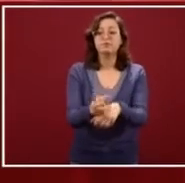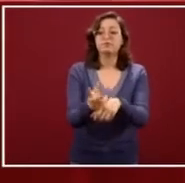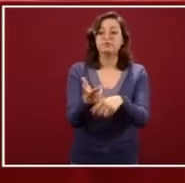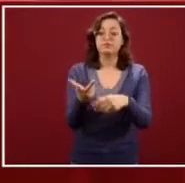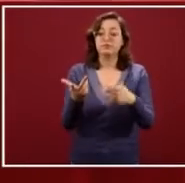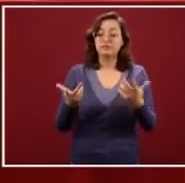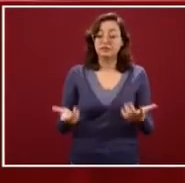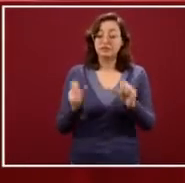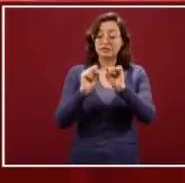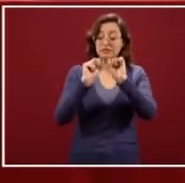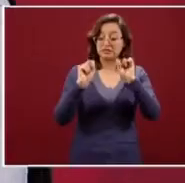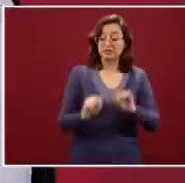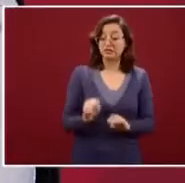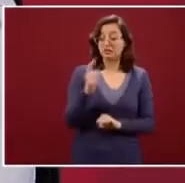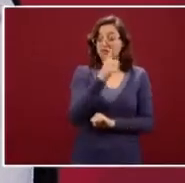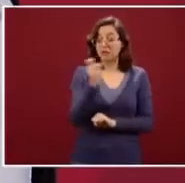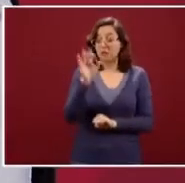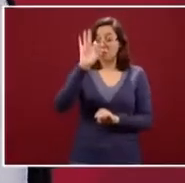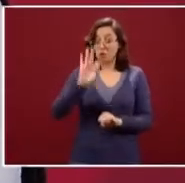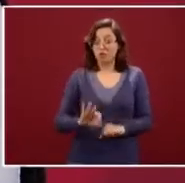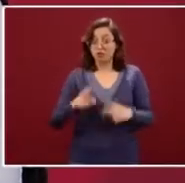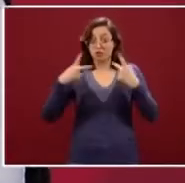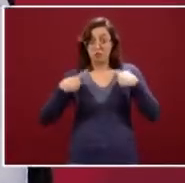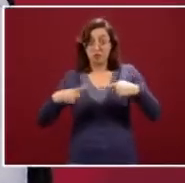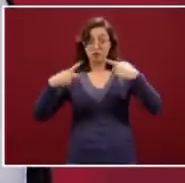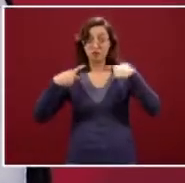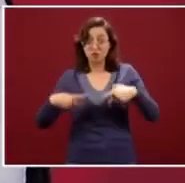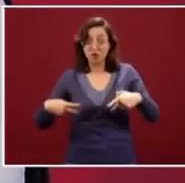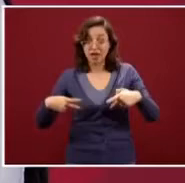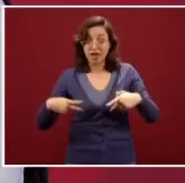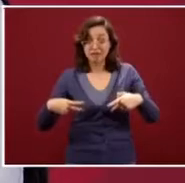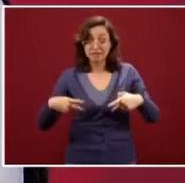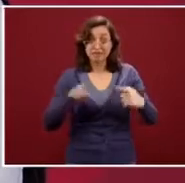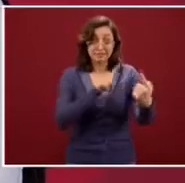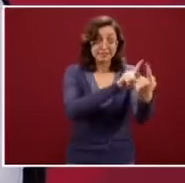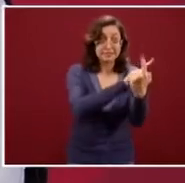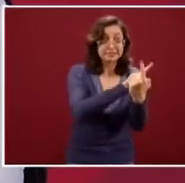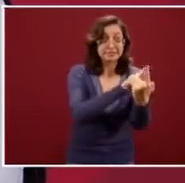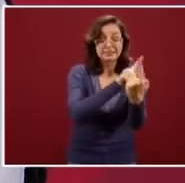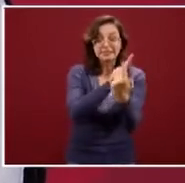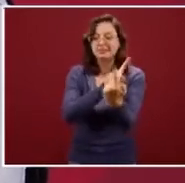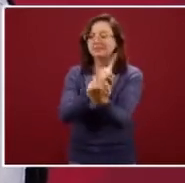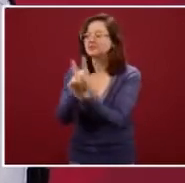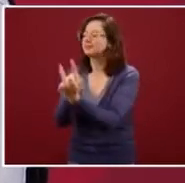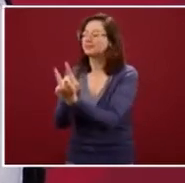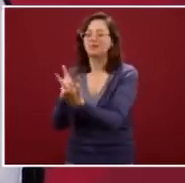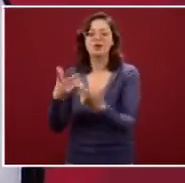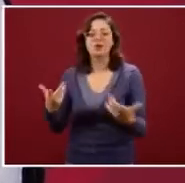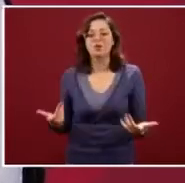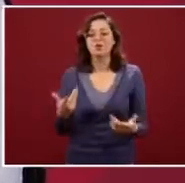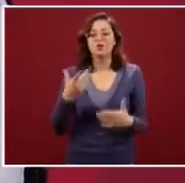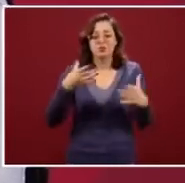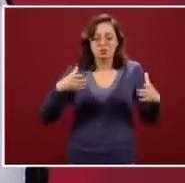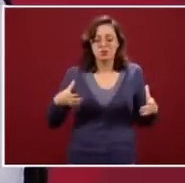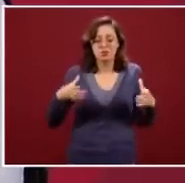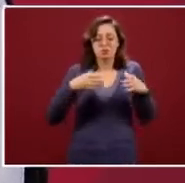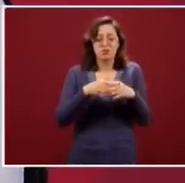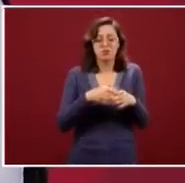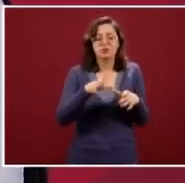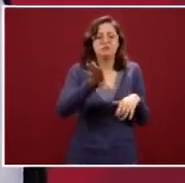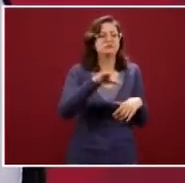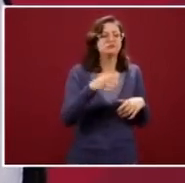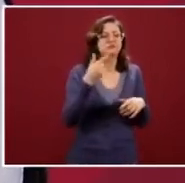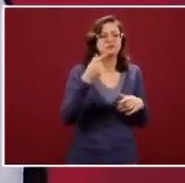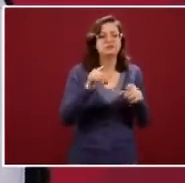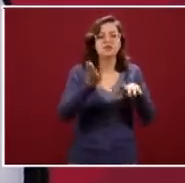en el 100% de unidades, por eso se llama Centinela, funciona solamente en un grupo de unidades que son representativas